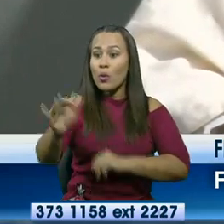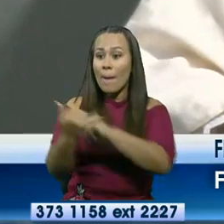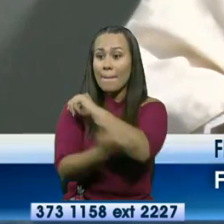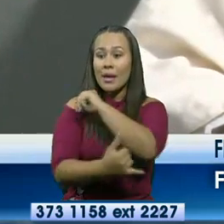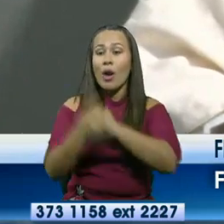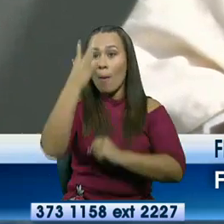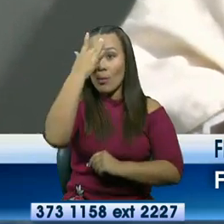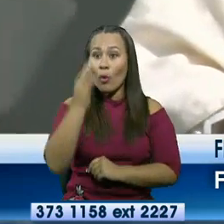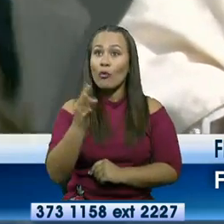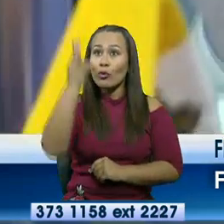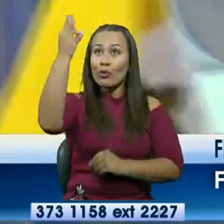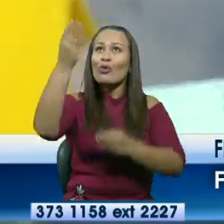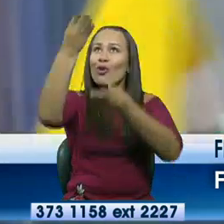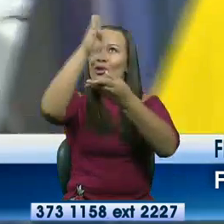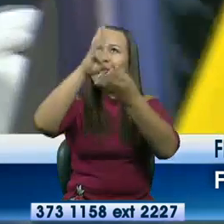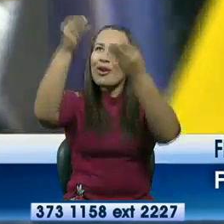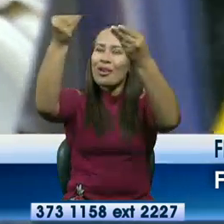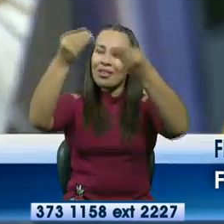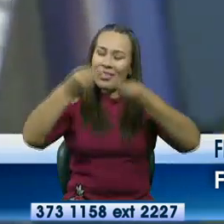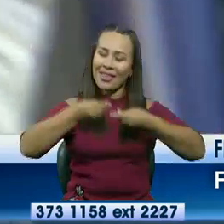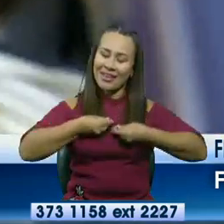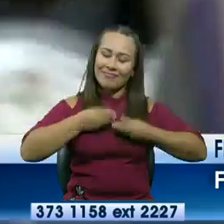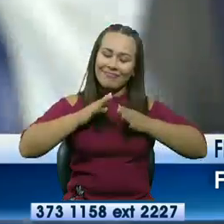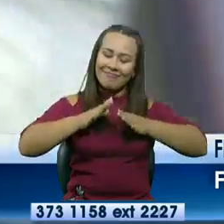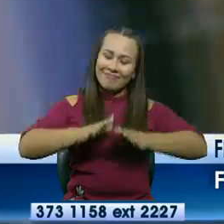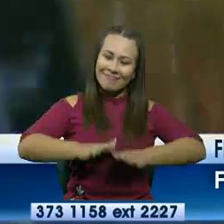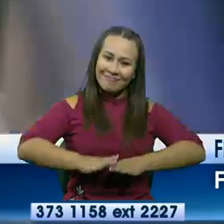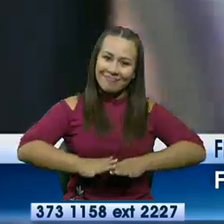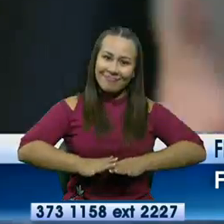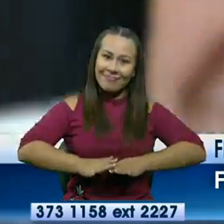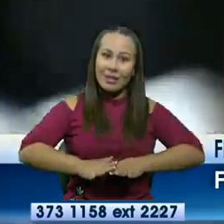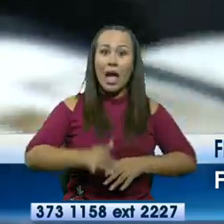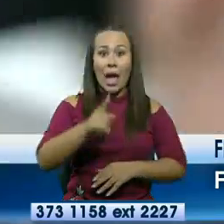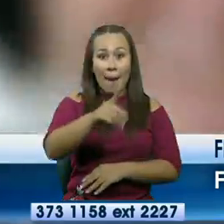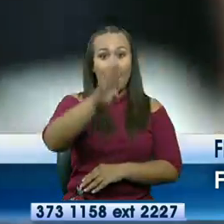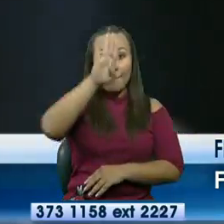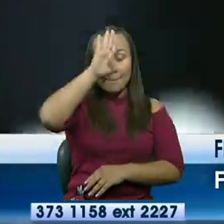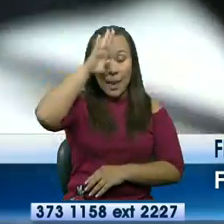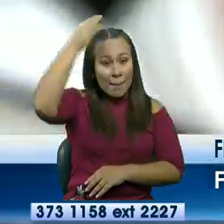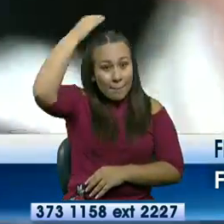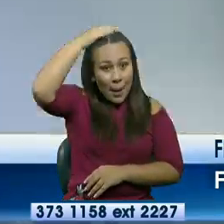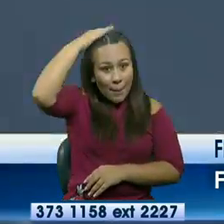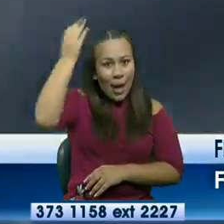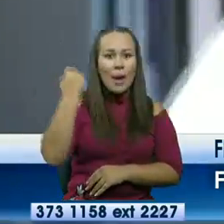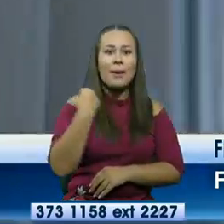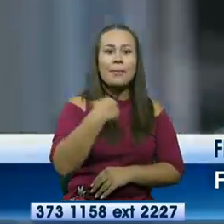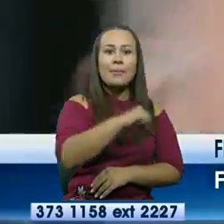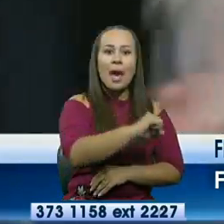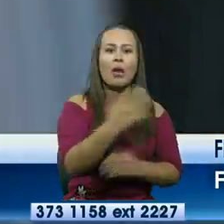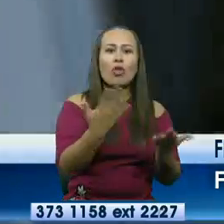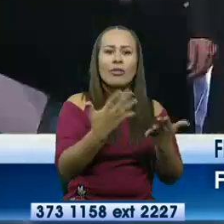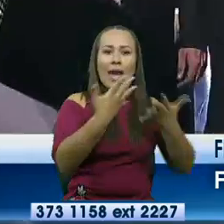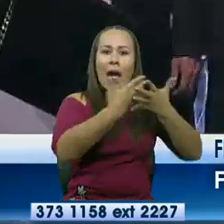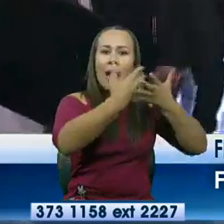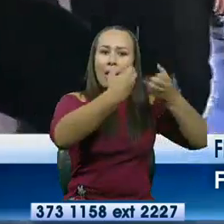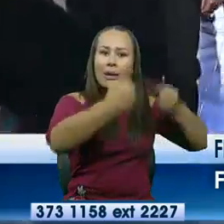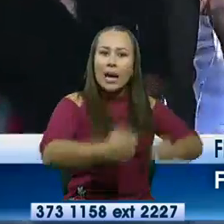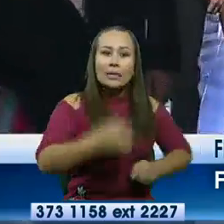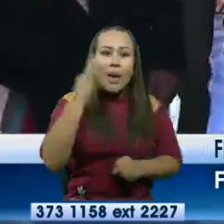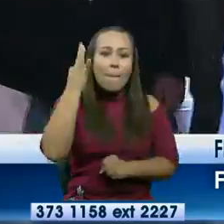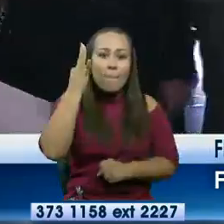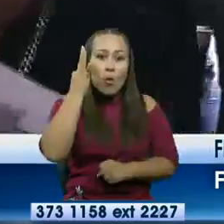el reino de los cielos. Durante el día, el Papa visitó también la cárcel de mujeres San Joaquín, la catedral